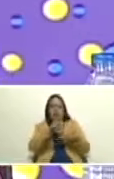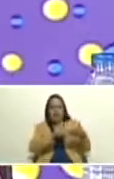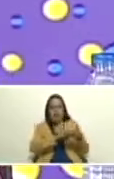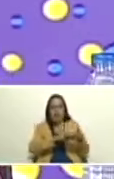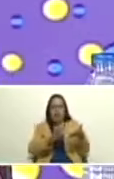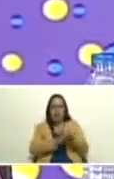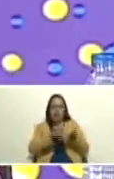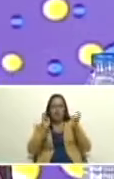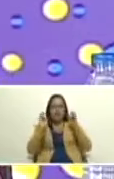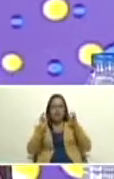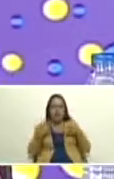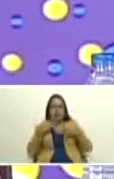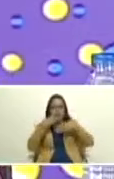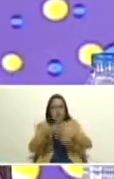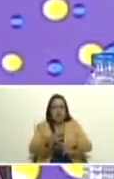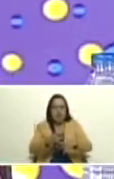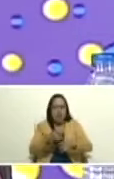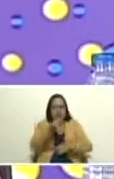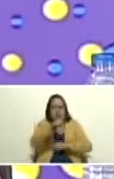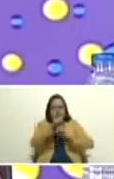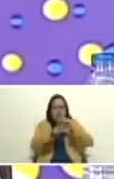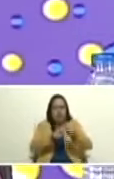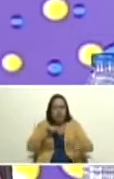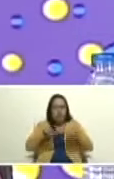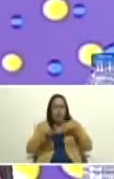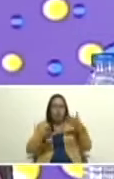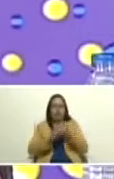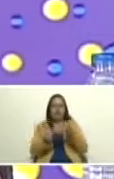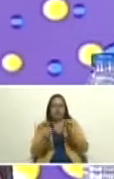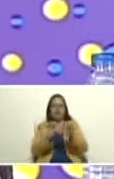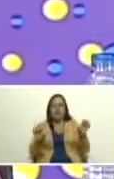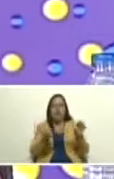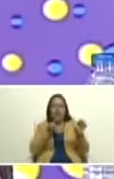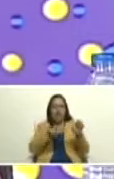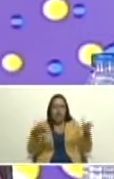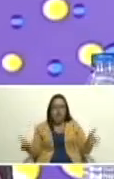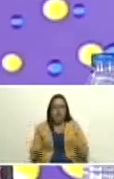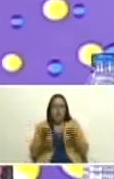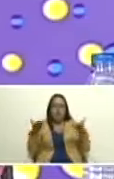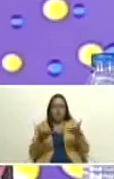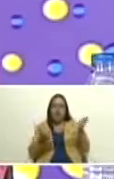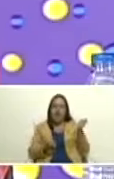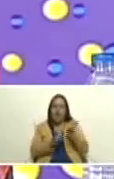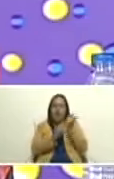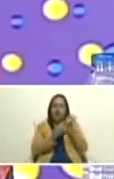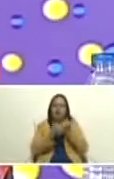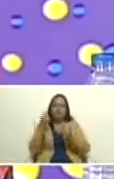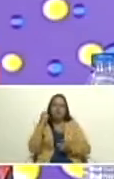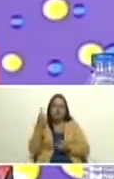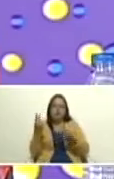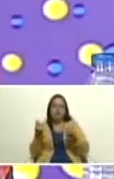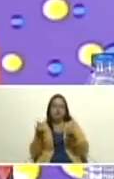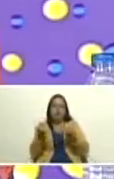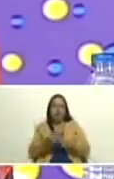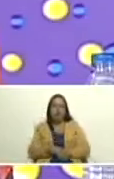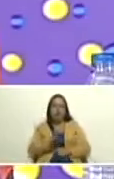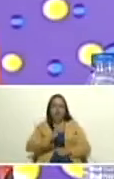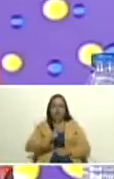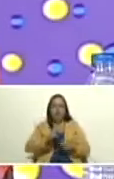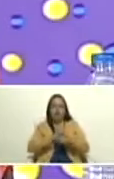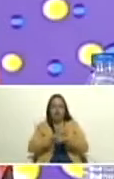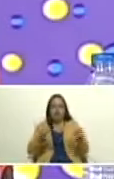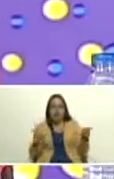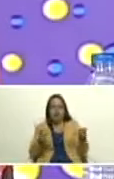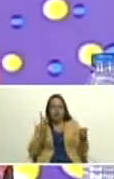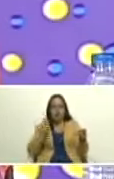para la encuesta que se hizo sobre educación. Así que este impulso de Credimujer, donde la banca pública, y ahí